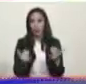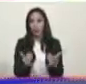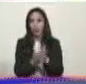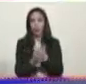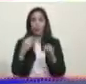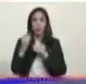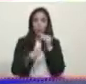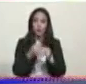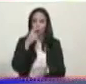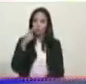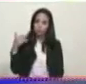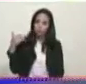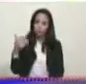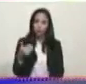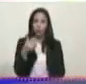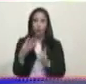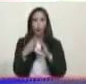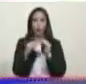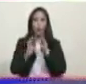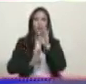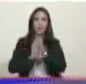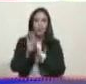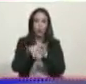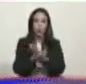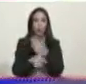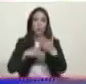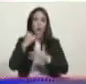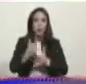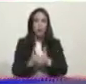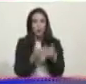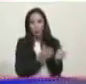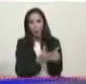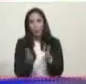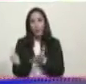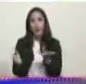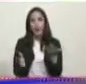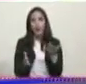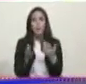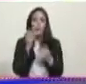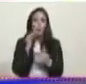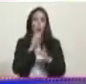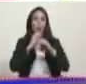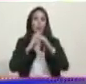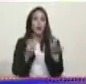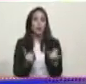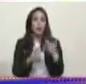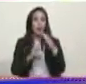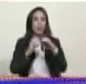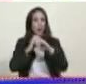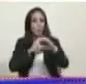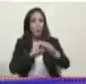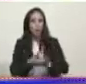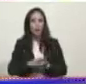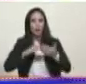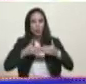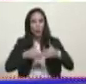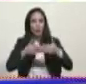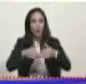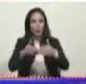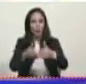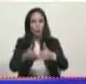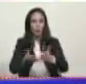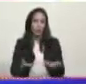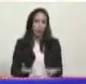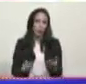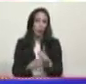estamos haciendo en lo que es el desarrollo del sistema, del proyecto TAC, que es el transporte acuático de carga, el cual en los próximos meses ya estaríamos presentando el